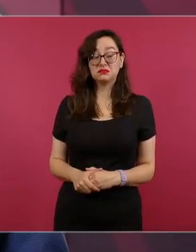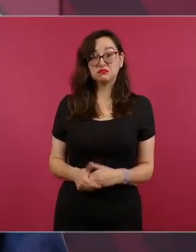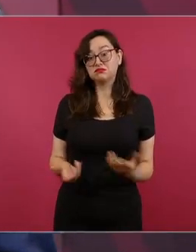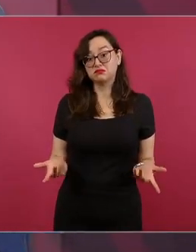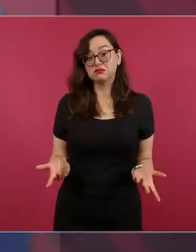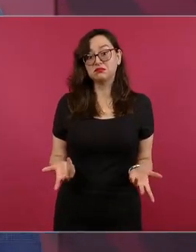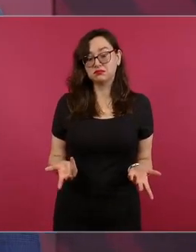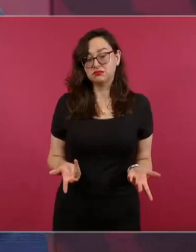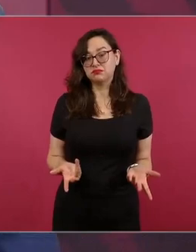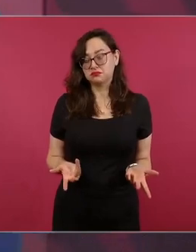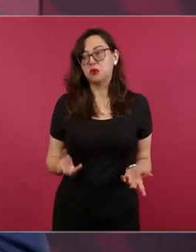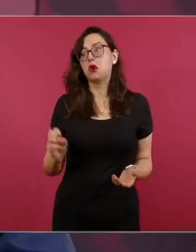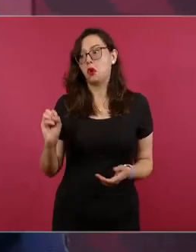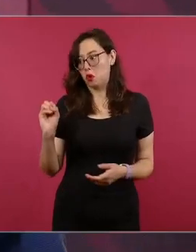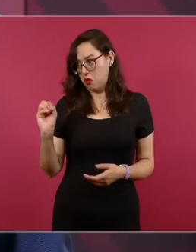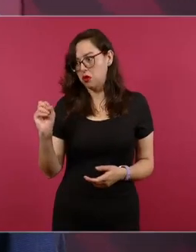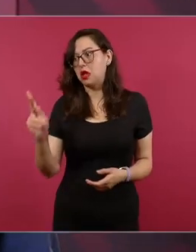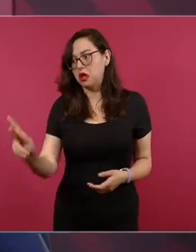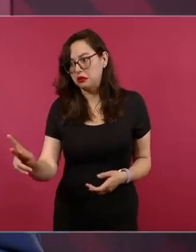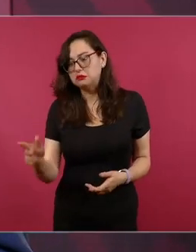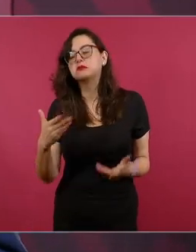yo les explico. Bueno,